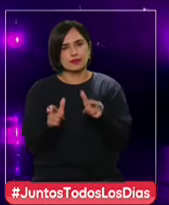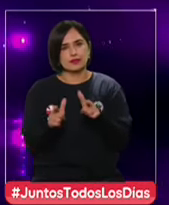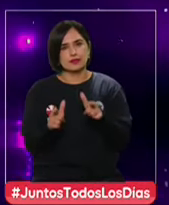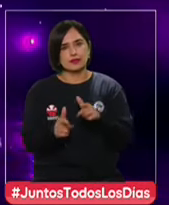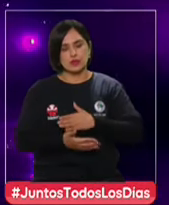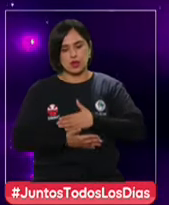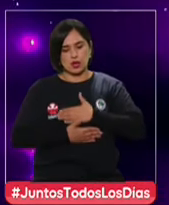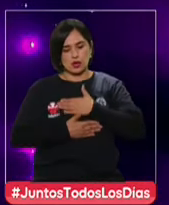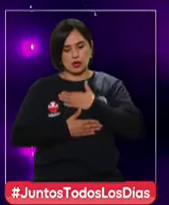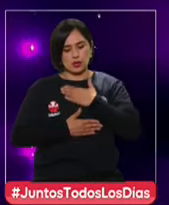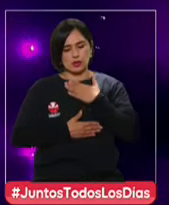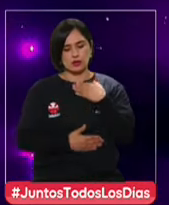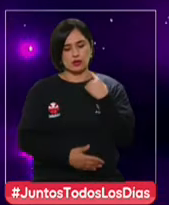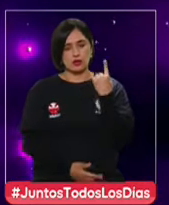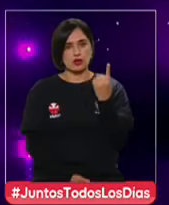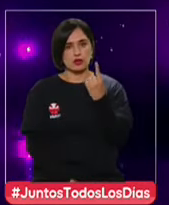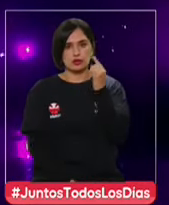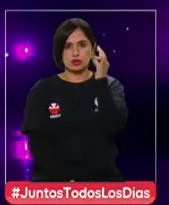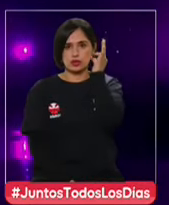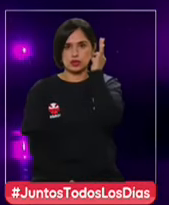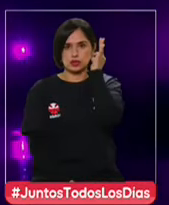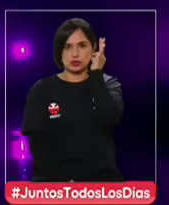Me he sentido muy sola.